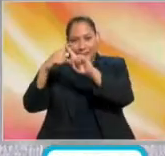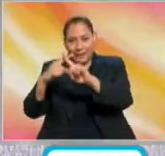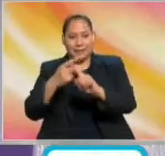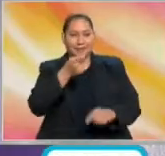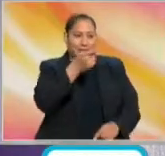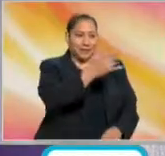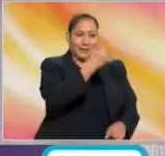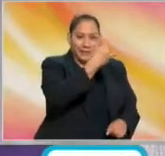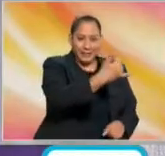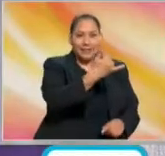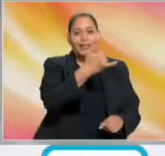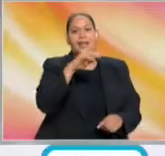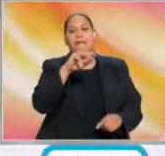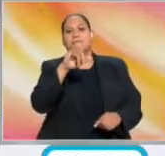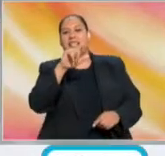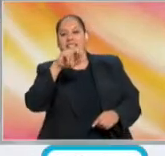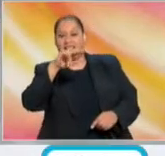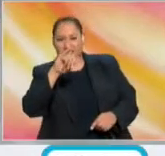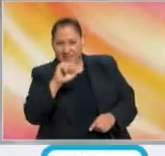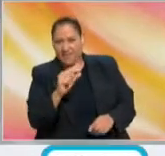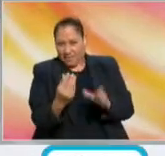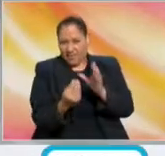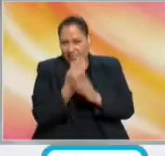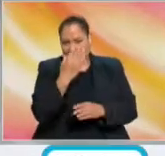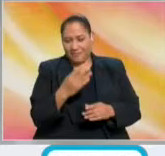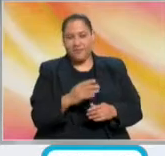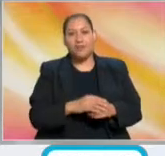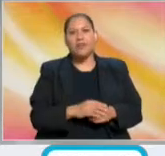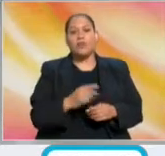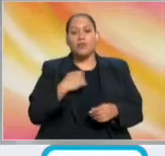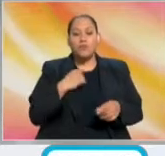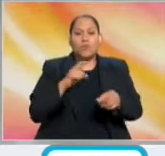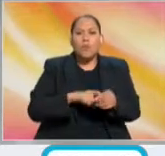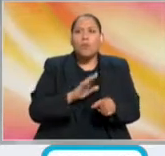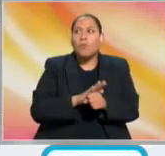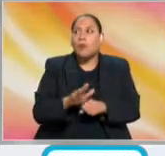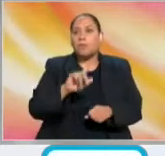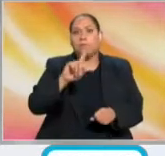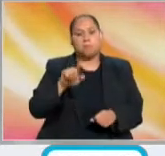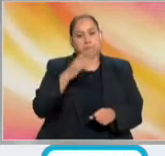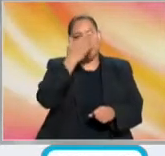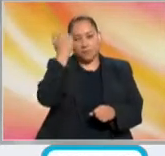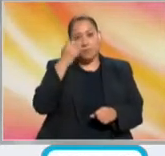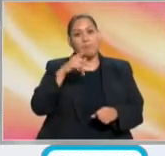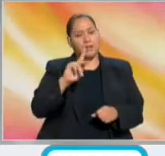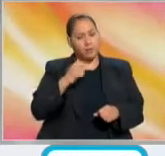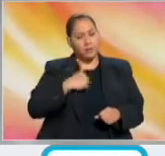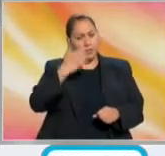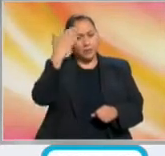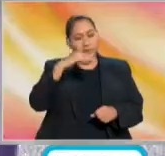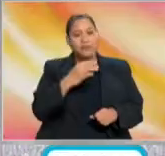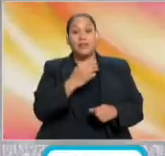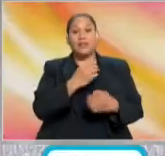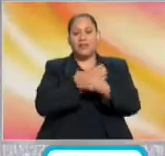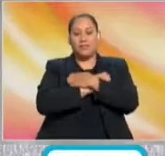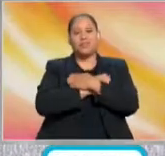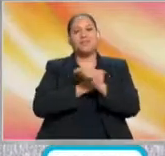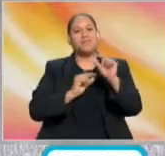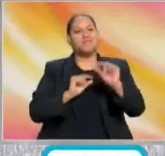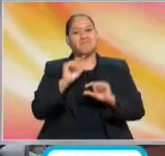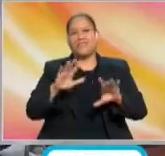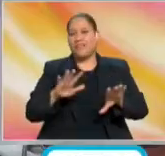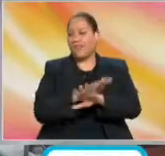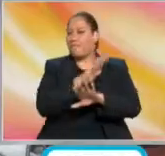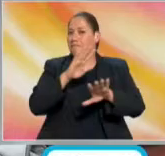Y, millennials. Ya no sabemos muy bien a cuál pertenecemos, pero lo que sí sabemos es que la educación ha cambiado con el paso